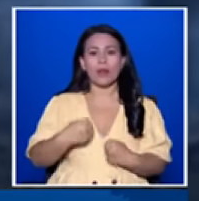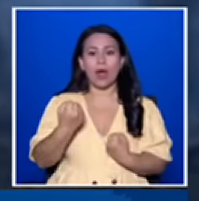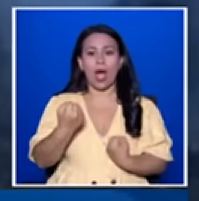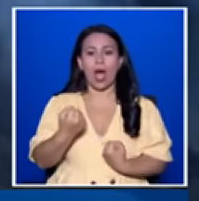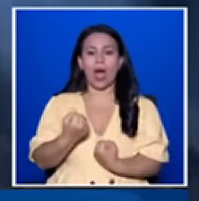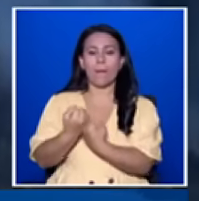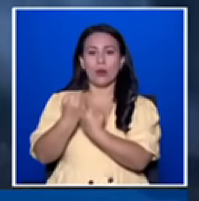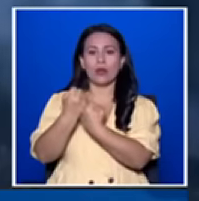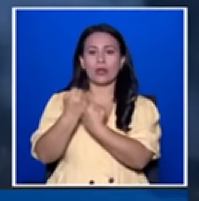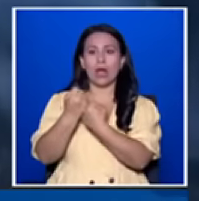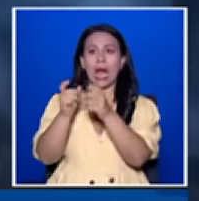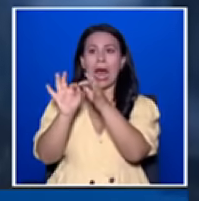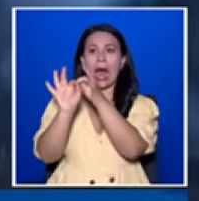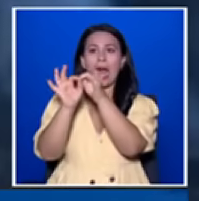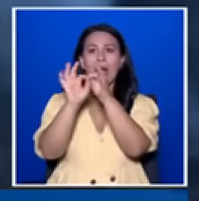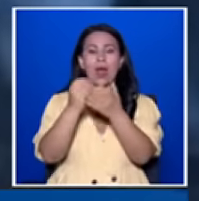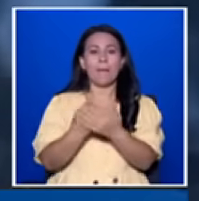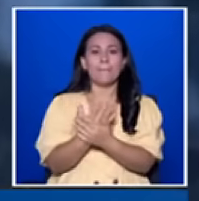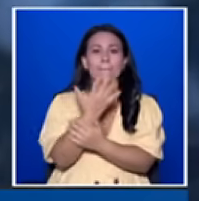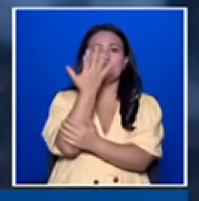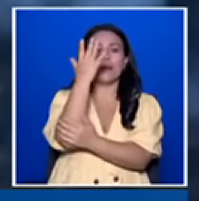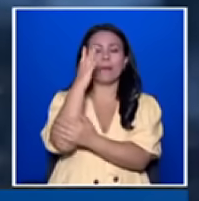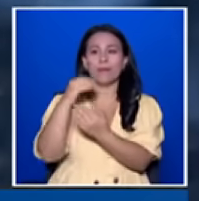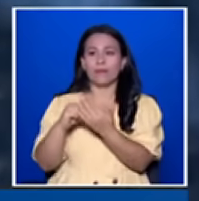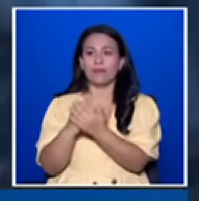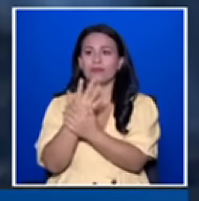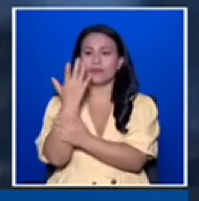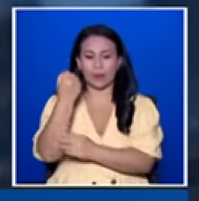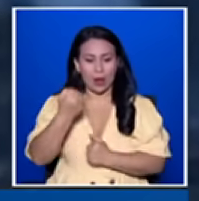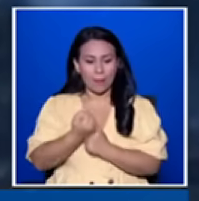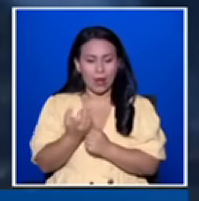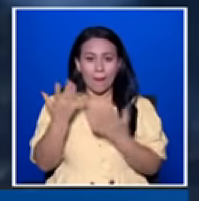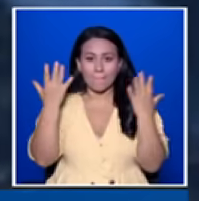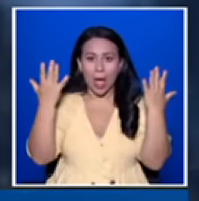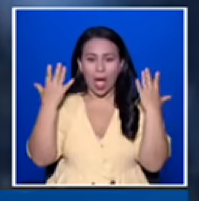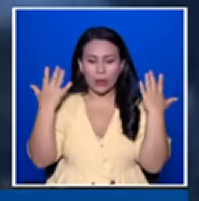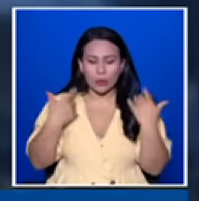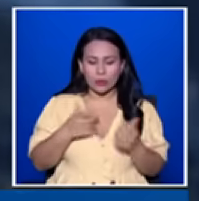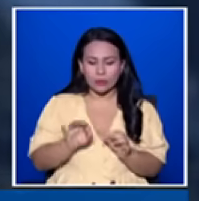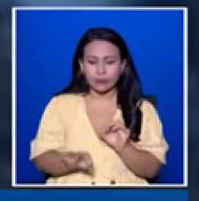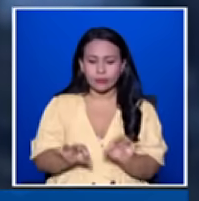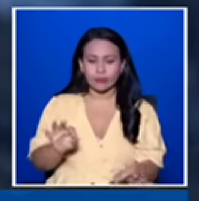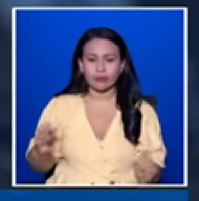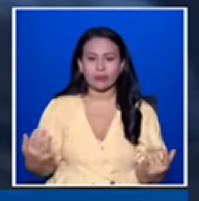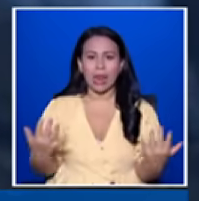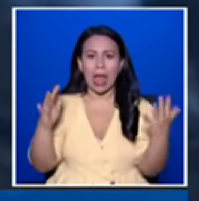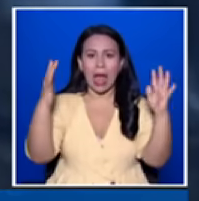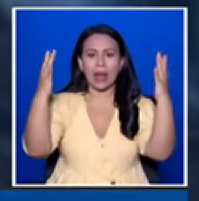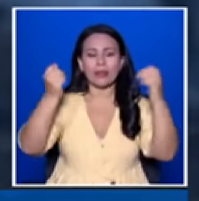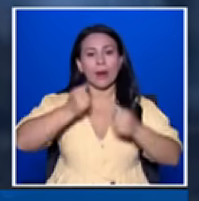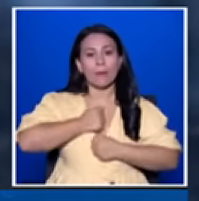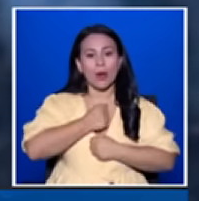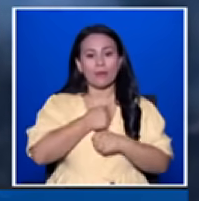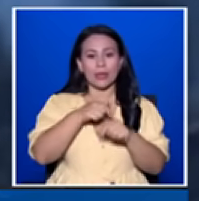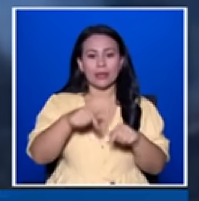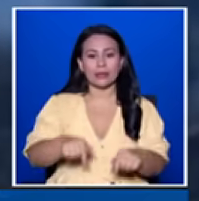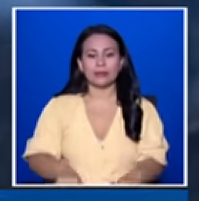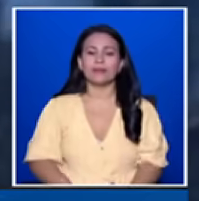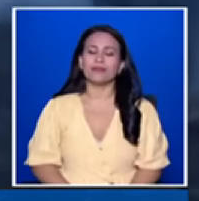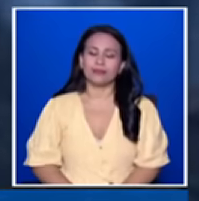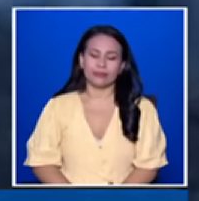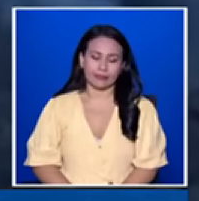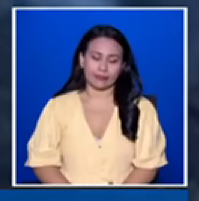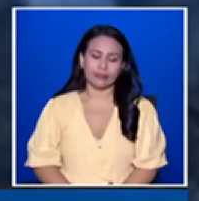con planes de reforestación. Podemos nosotros aportar con mano de obra y plantas nativas, pero... Y efectivamente, bueno,